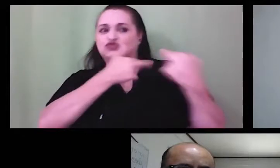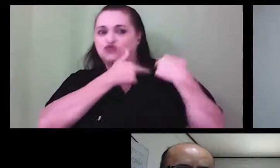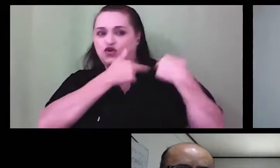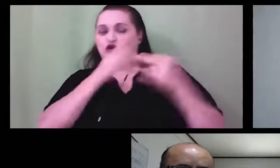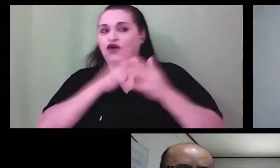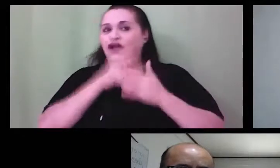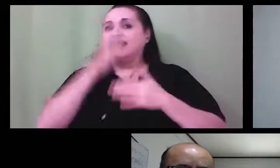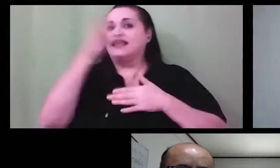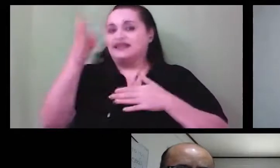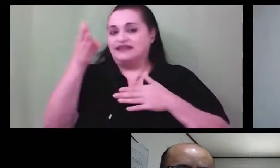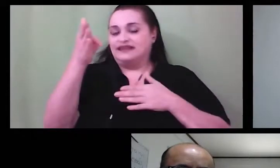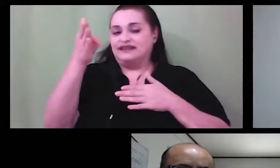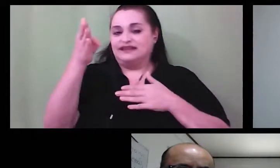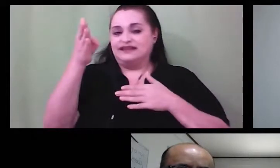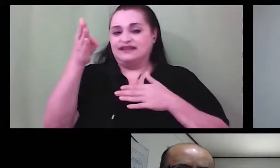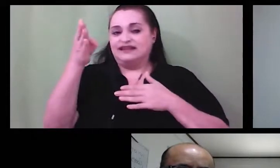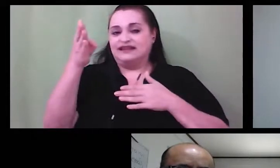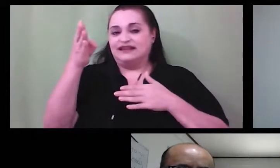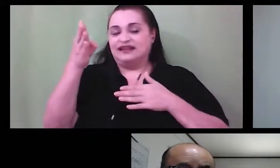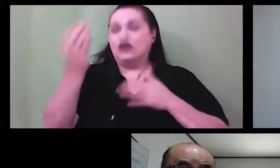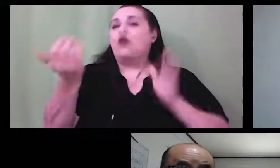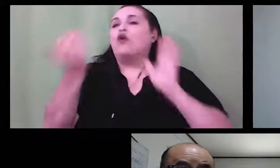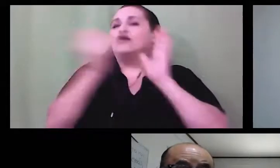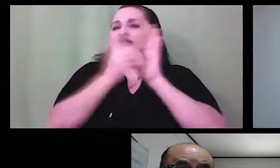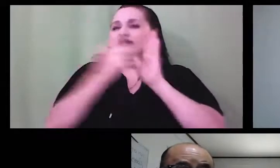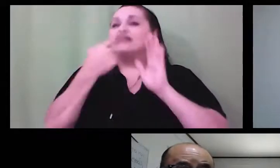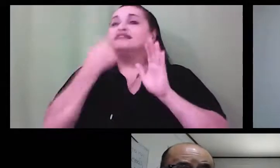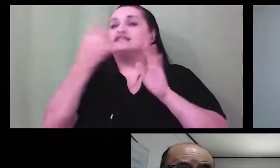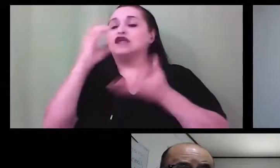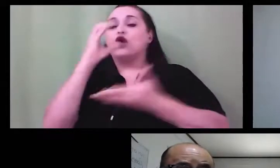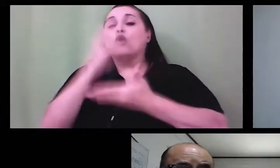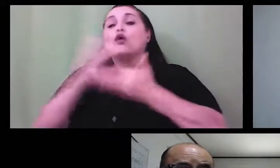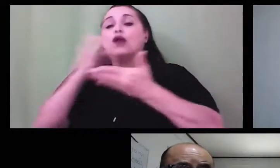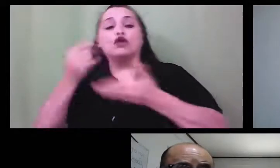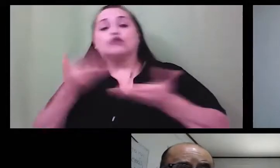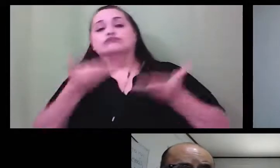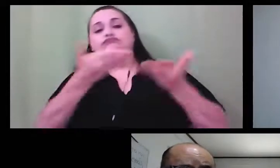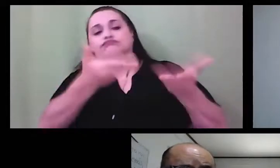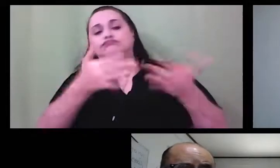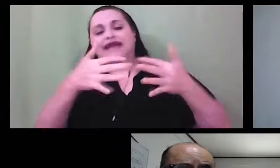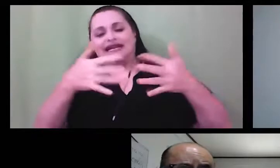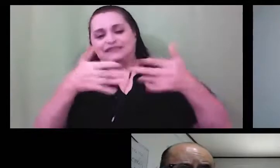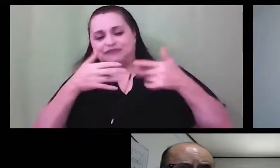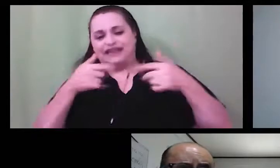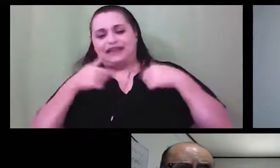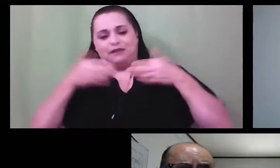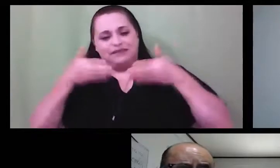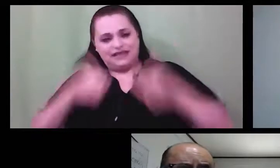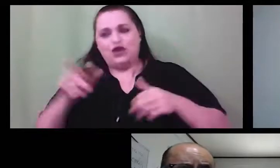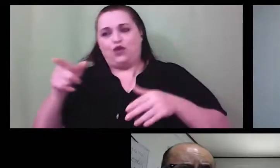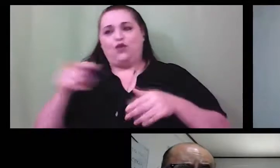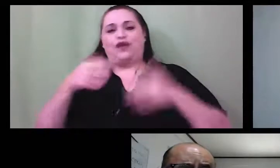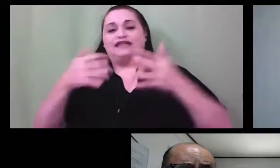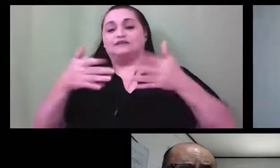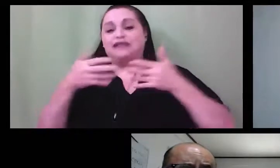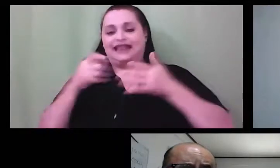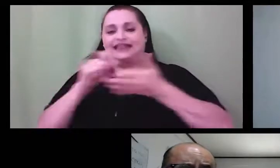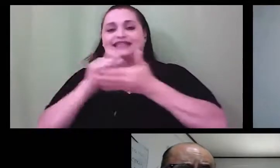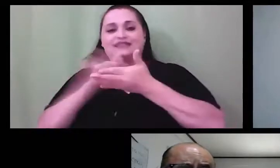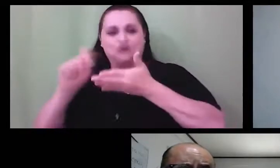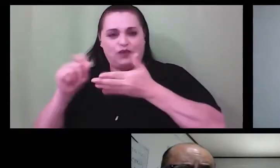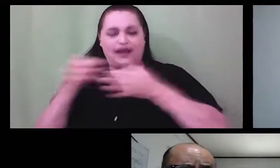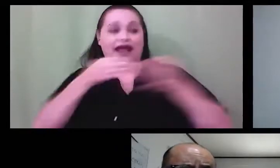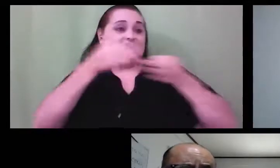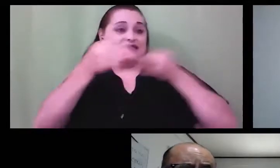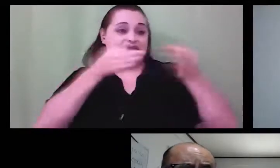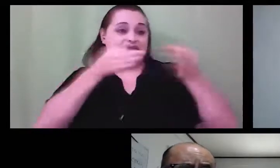a nosotros a nuevamente decirle al colegio, aquí está el expediente de Carlos, que Carlos tenía en la escuela,